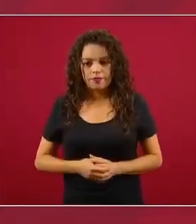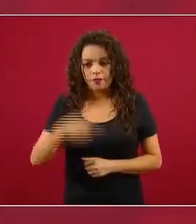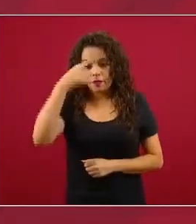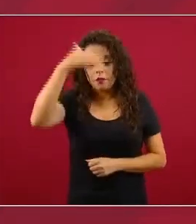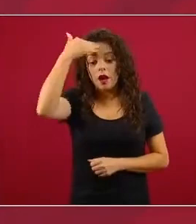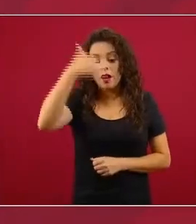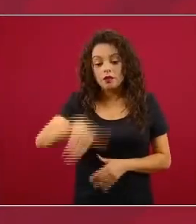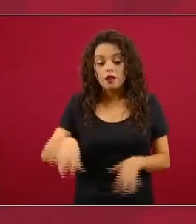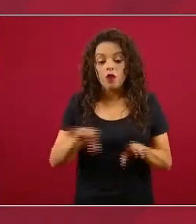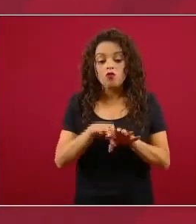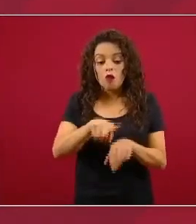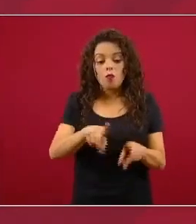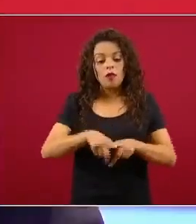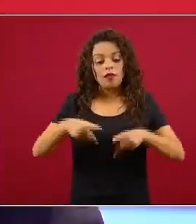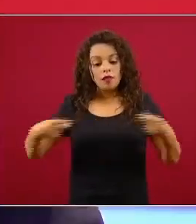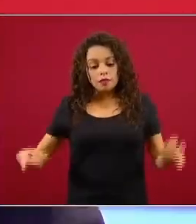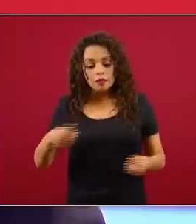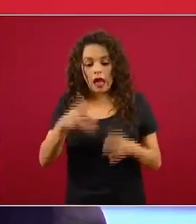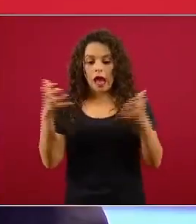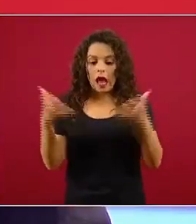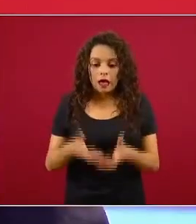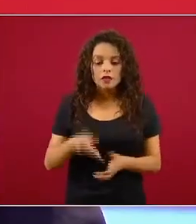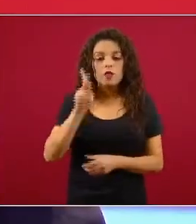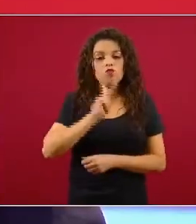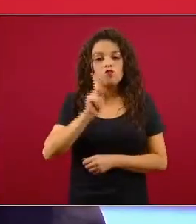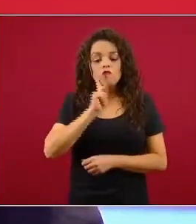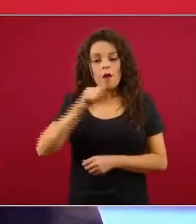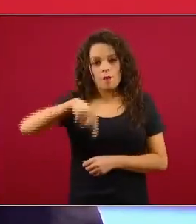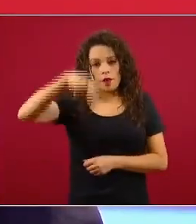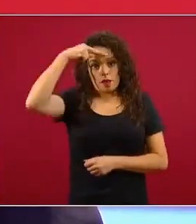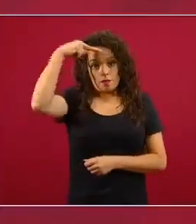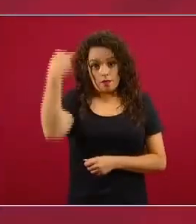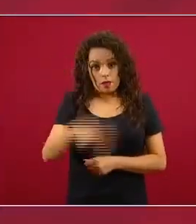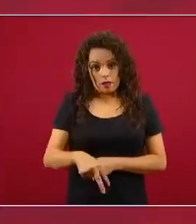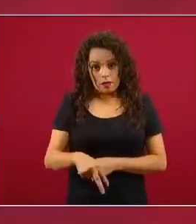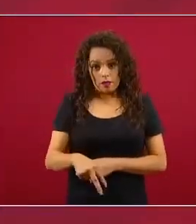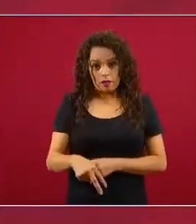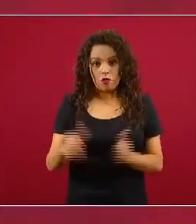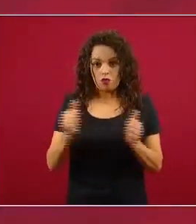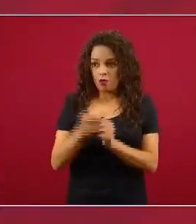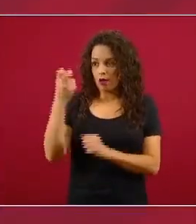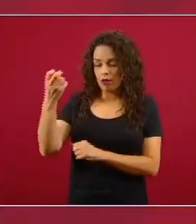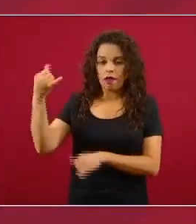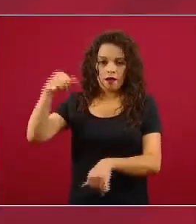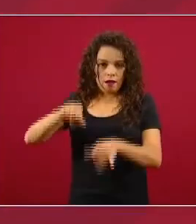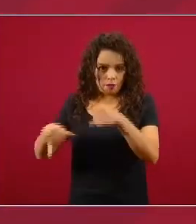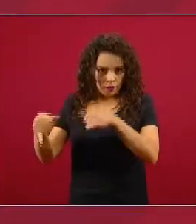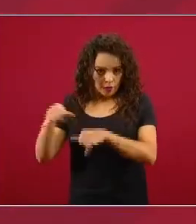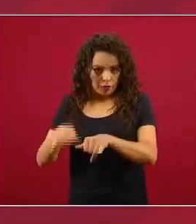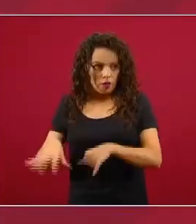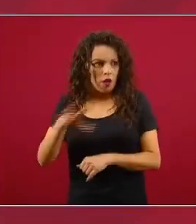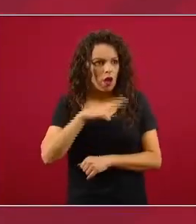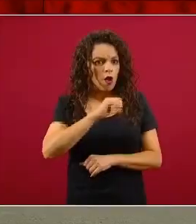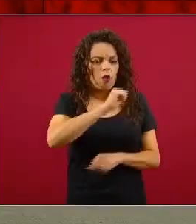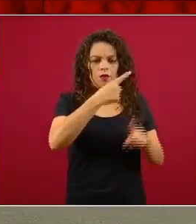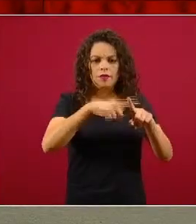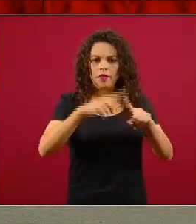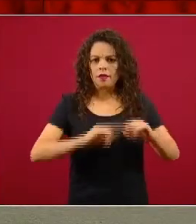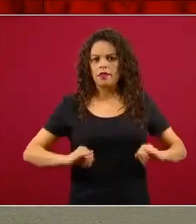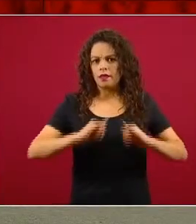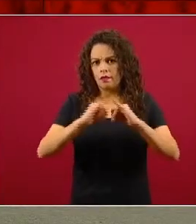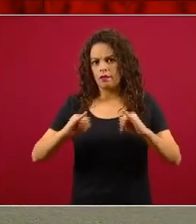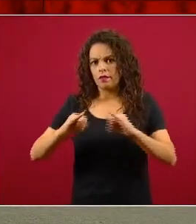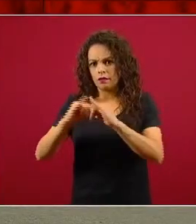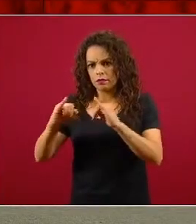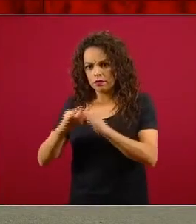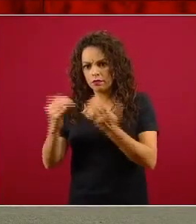las oportunidades y la realización de ensayos clínicos en México con el laboratorio Janssen. Hay varias instituciones